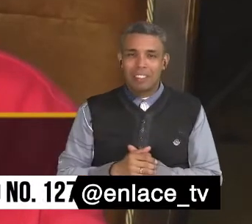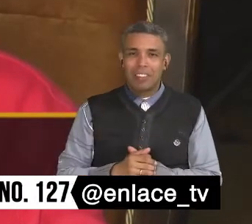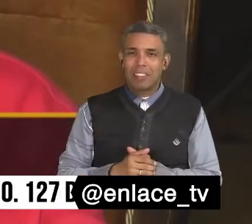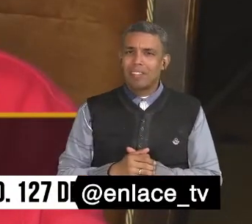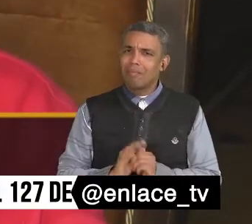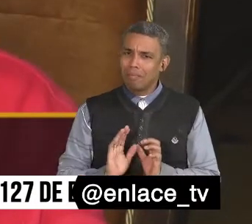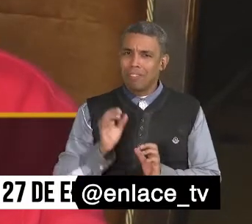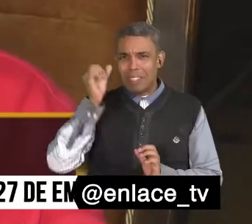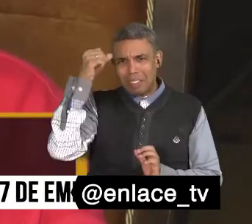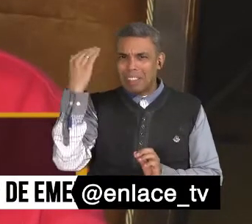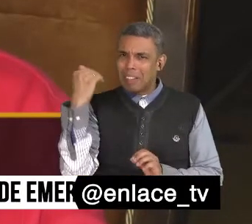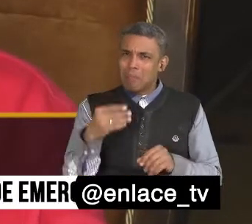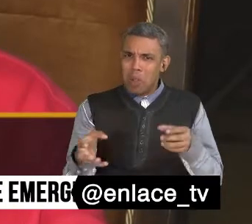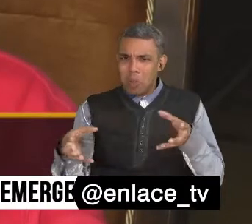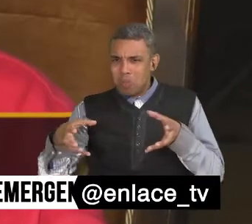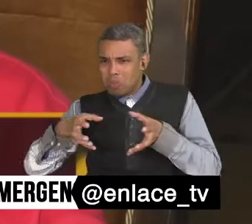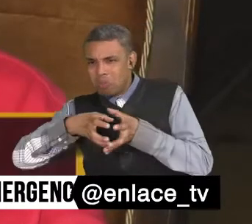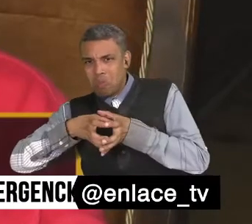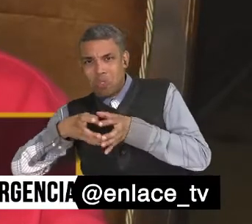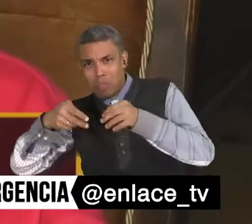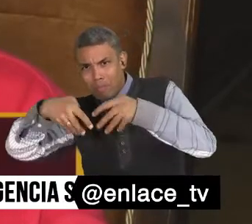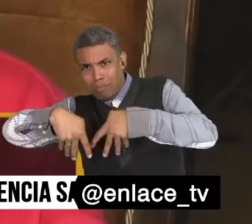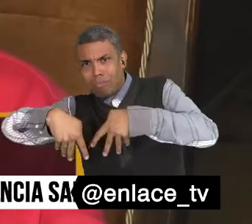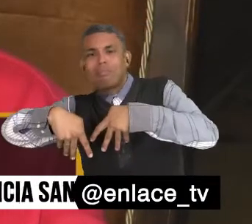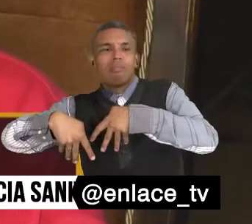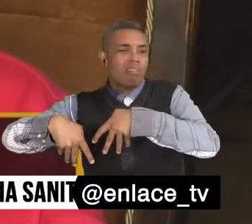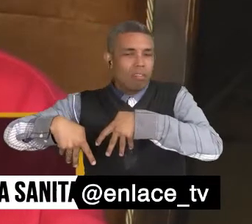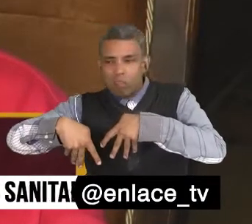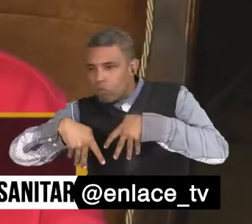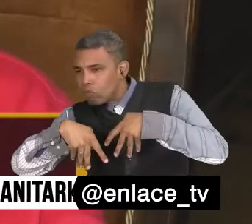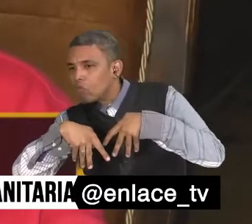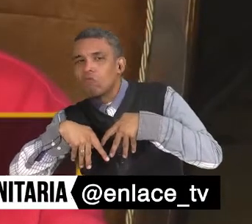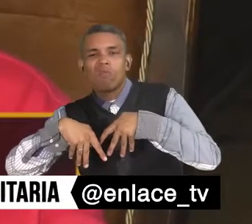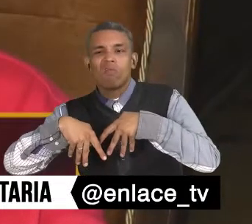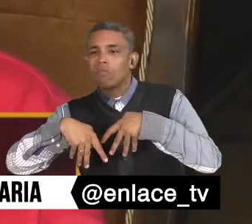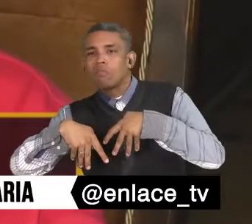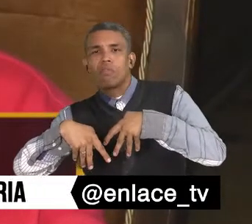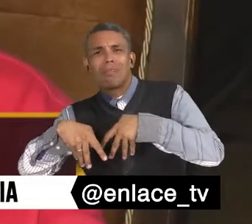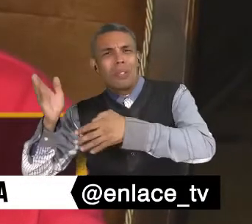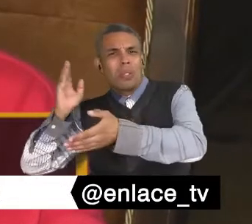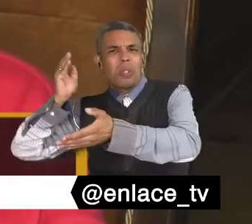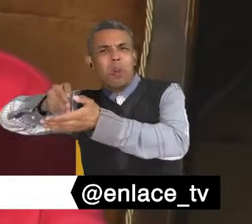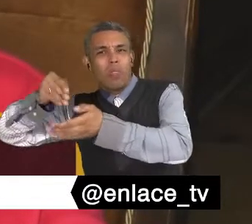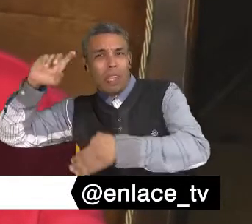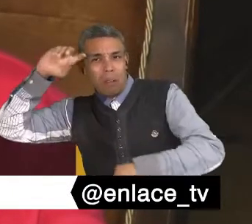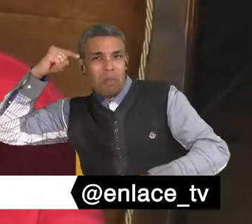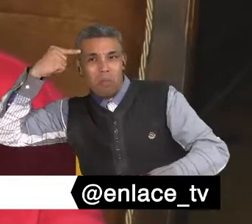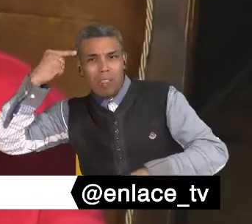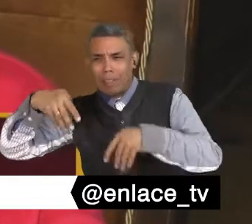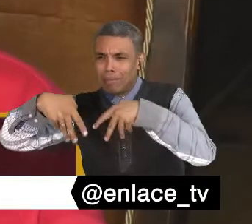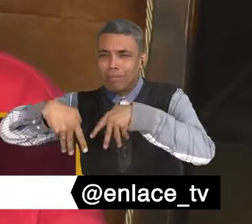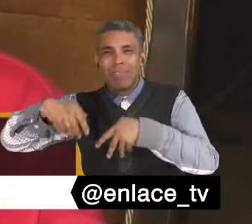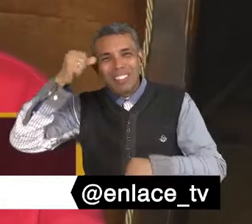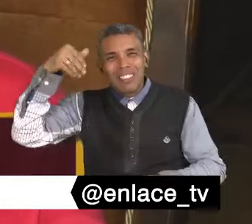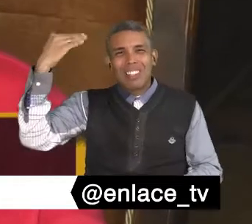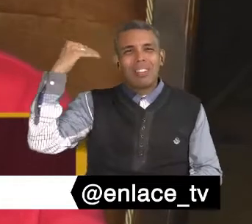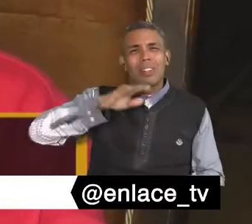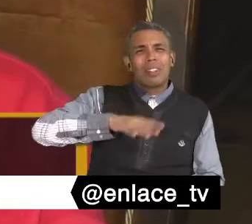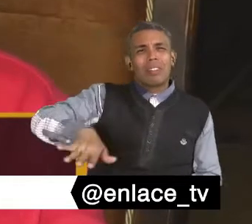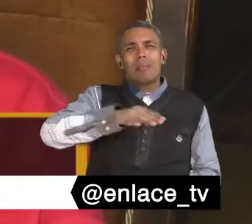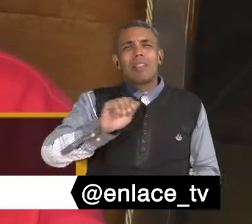chusma. Entonces esos empezaron todo eso desde por allá de la vía de Lizama y todo lo que fue el